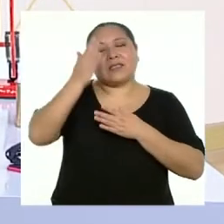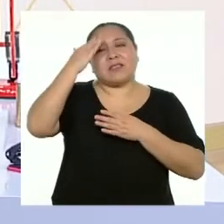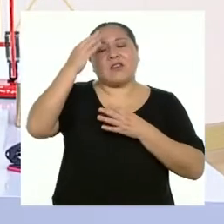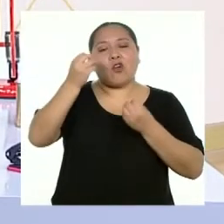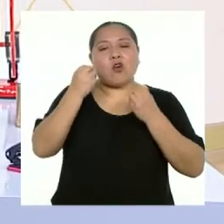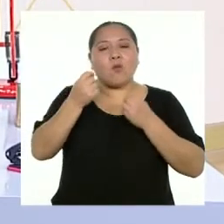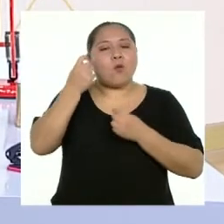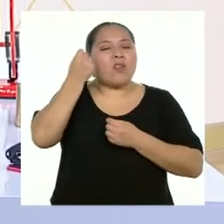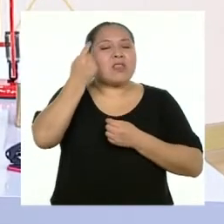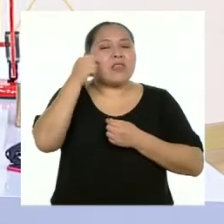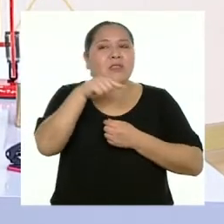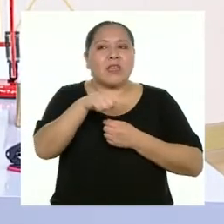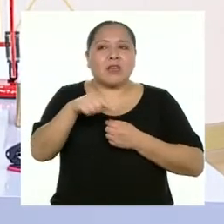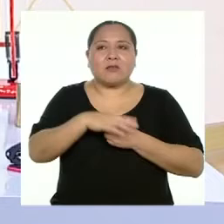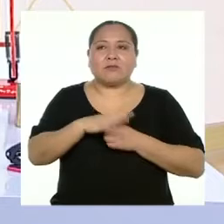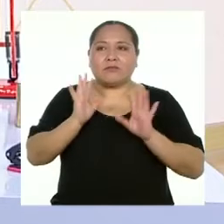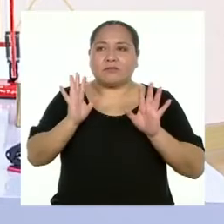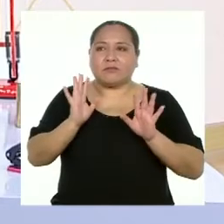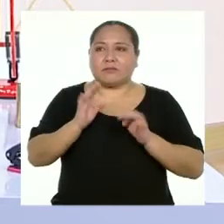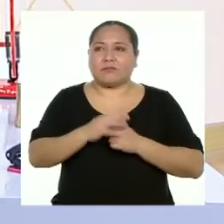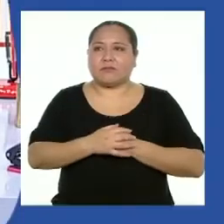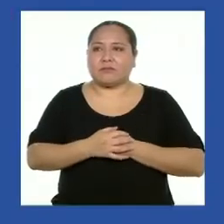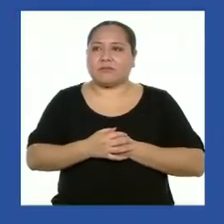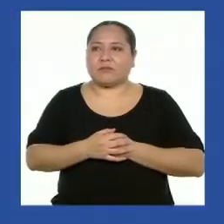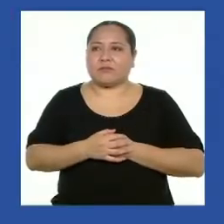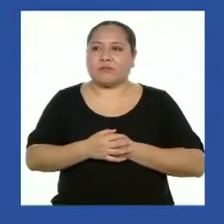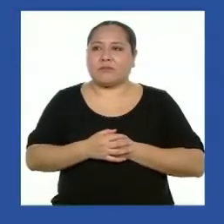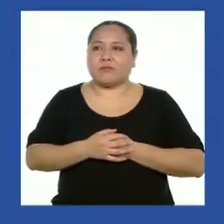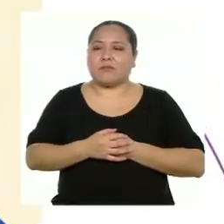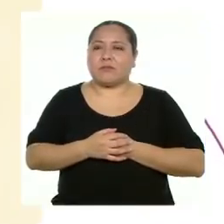cómo interpretarlos. A ver.